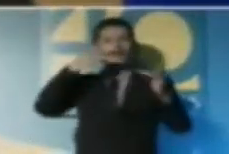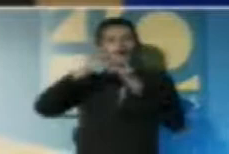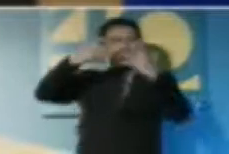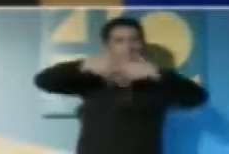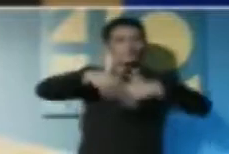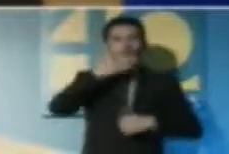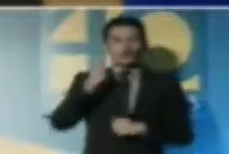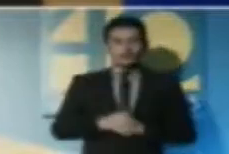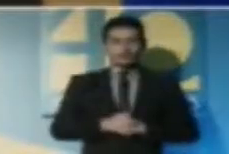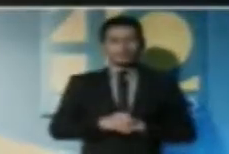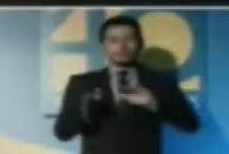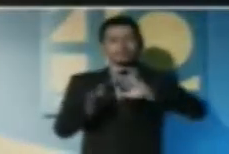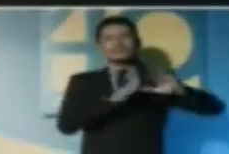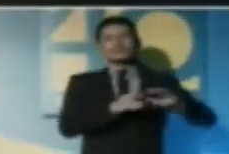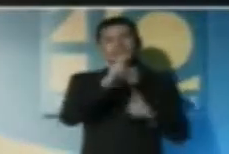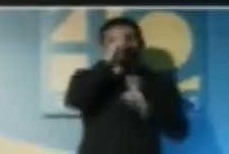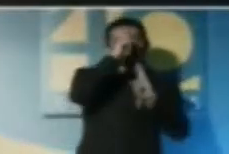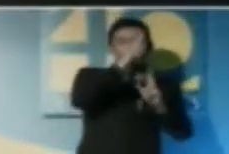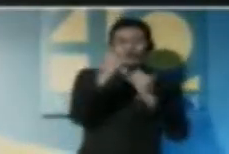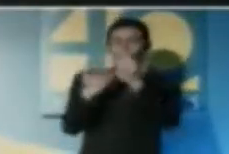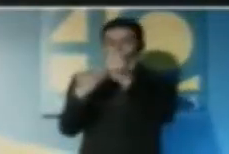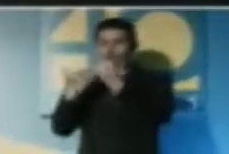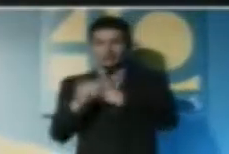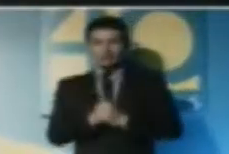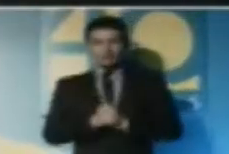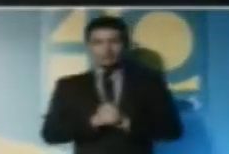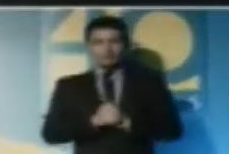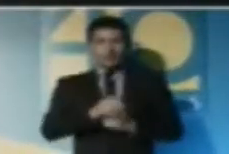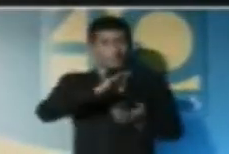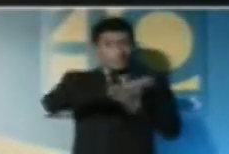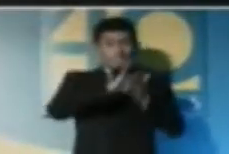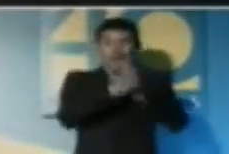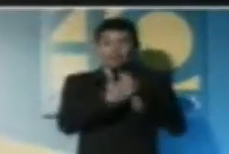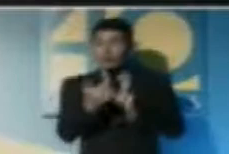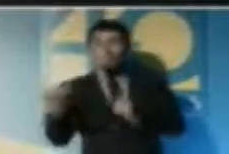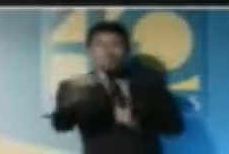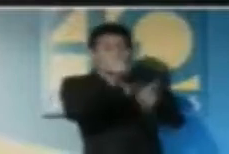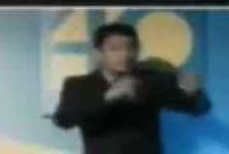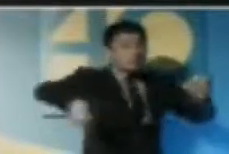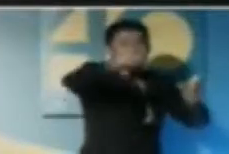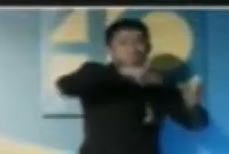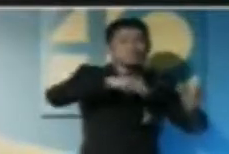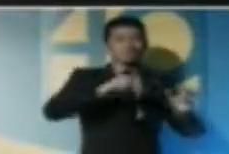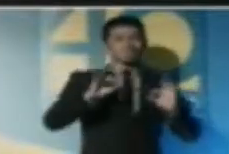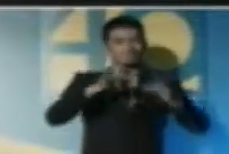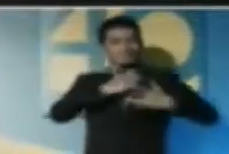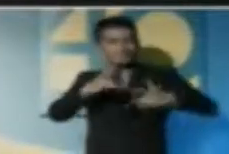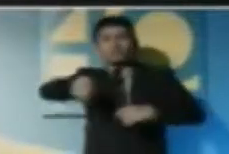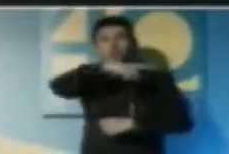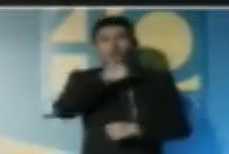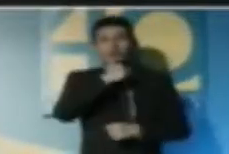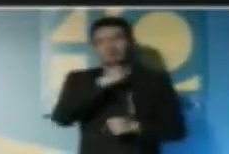Respeto y confianza. La paz sin capital social es prácticamente imposible. Ahora